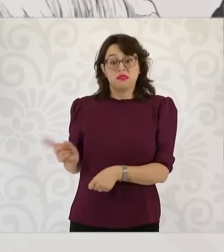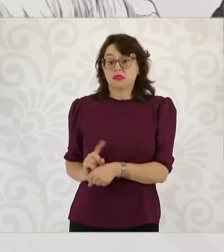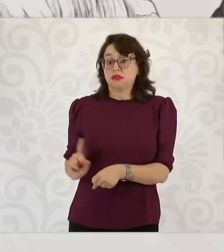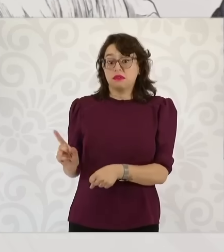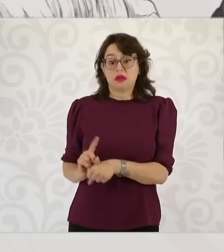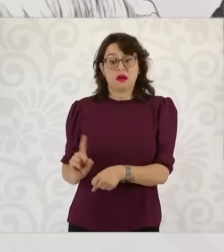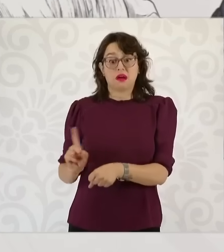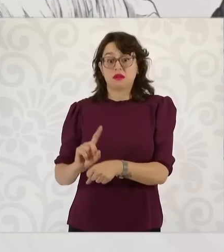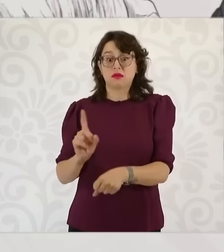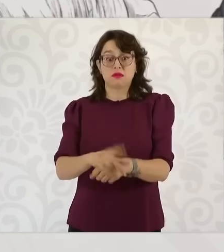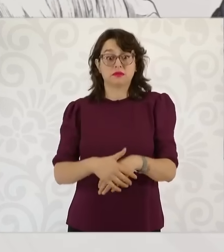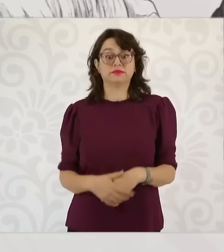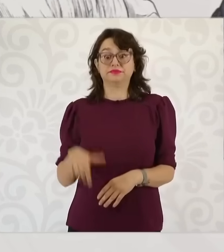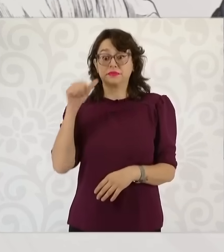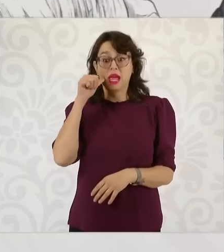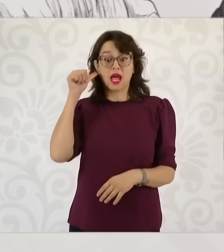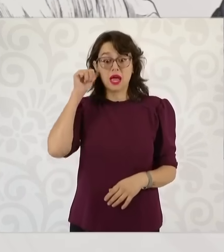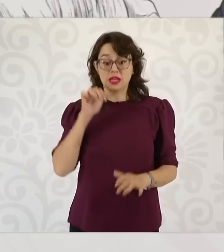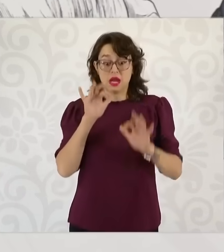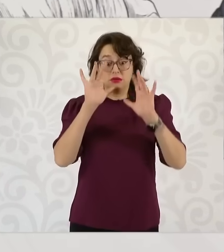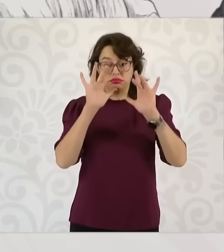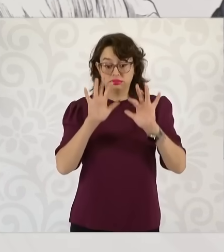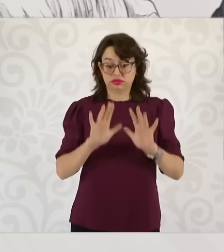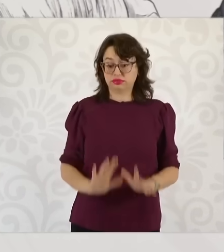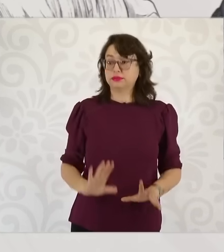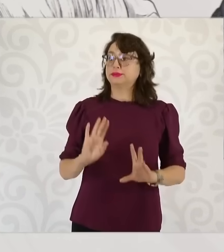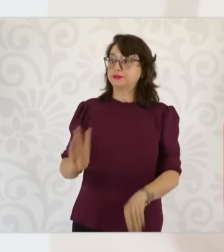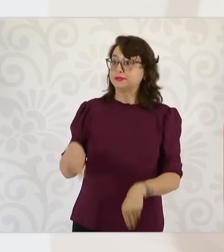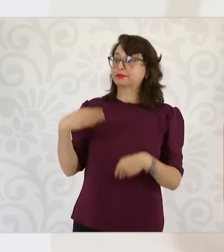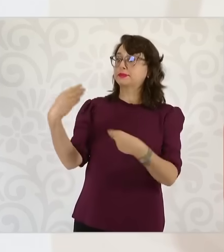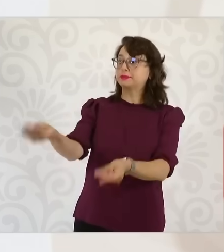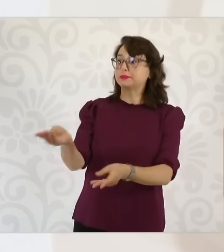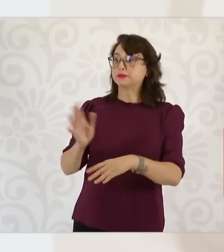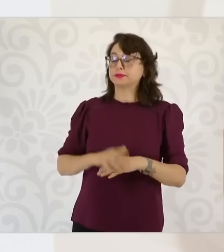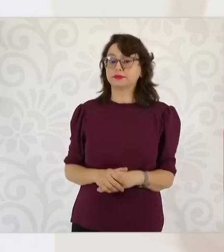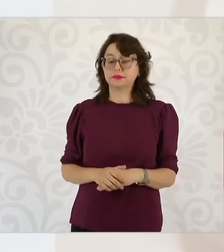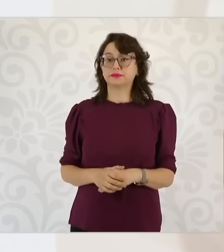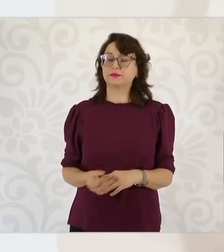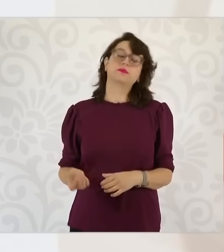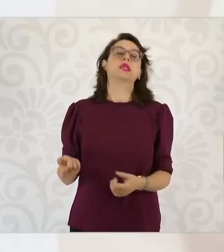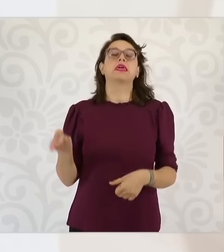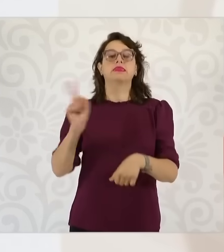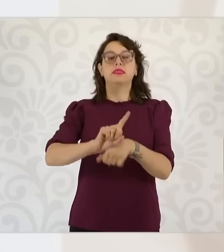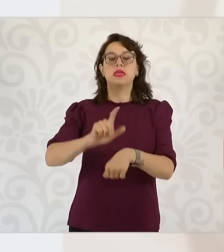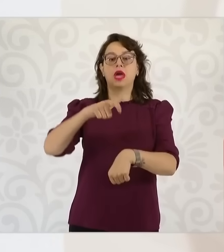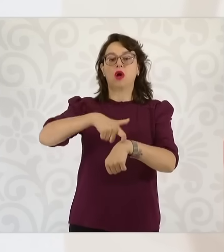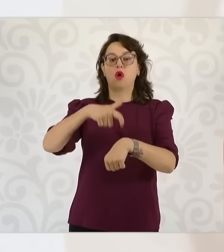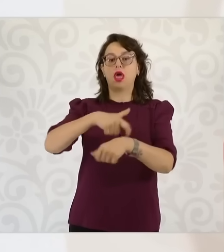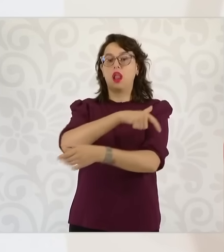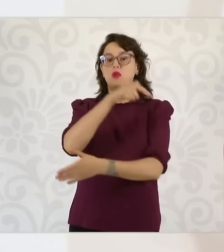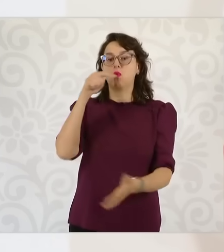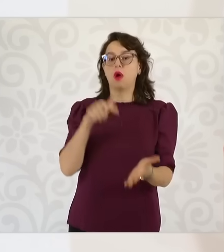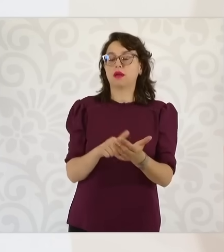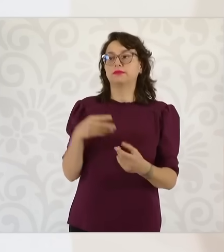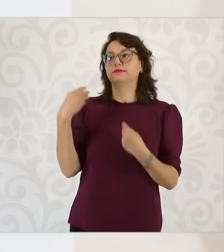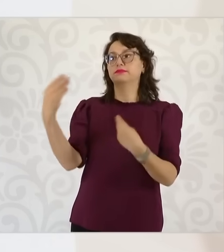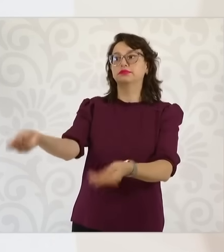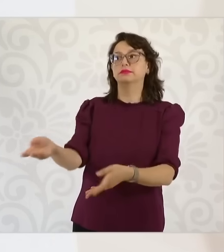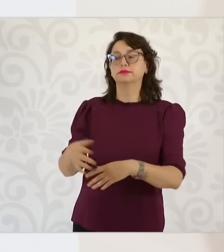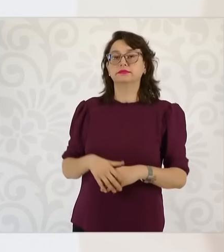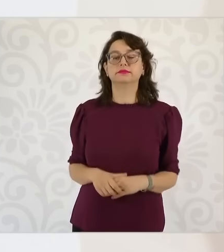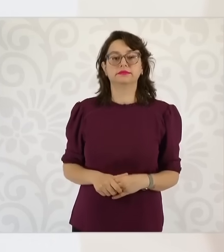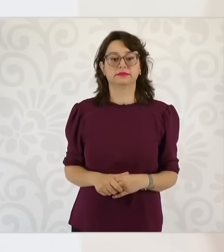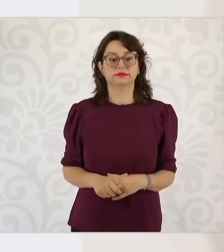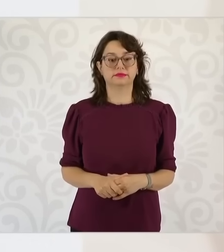se hizo fue enviar un oficio para que no quede la menor duda de a qué horas y en qué lugar se está proponiendo la mesa de diálogo.